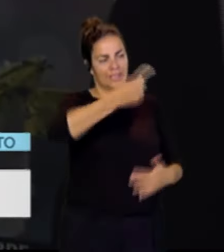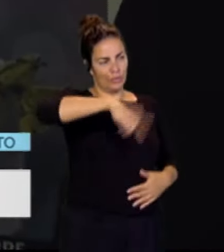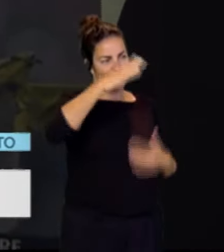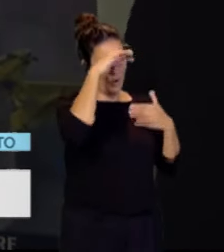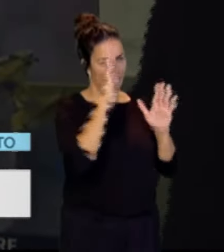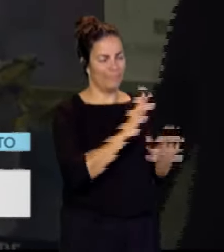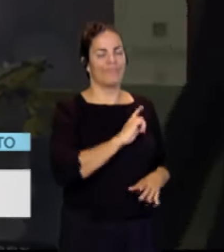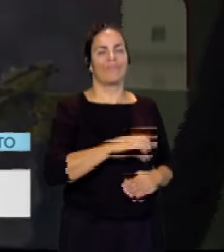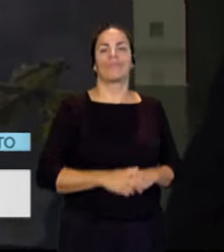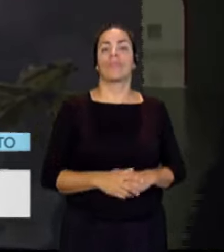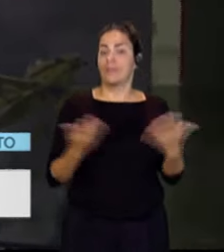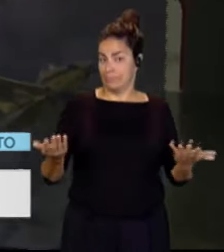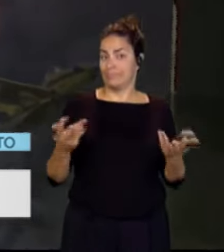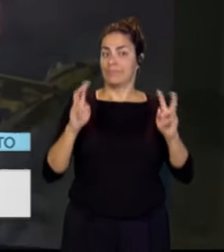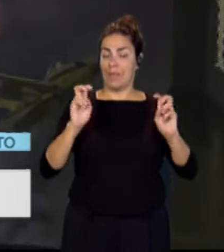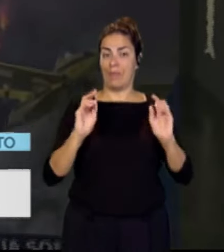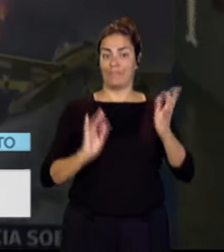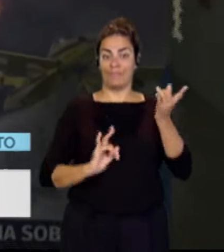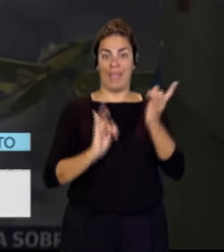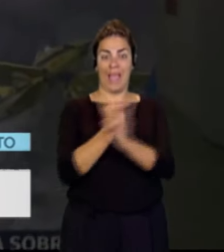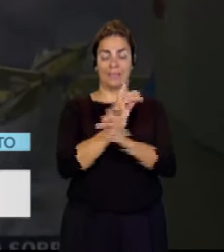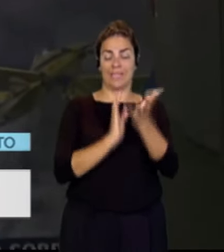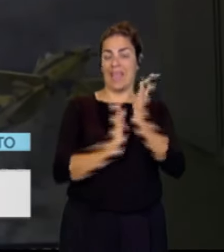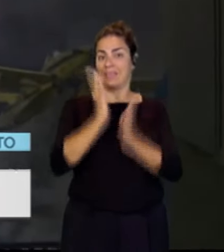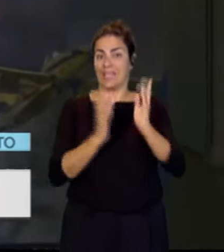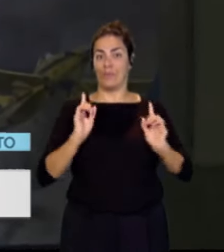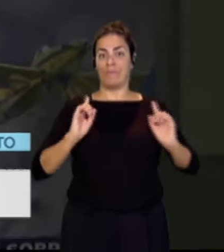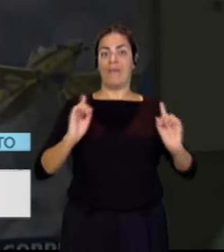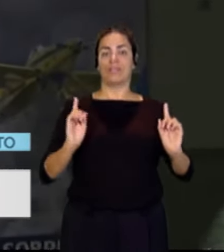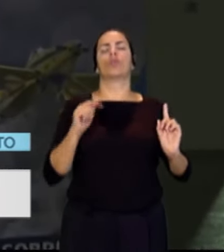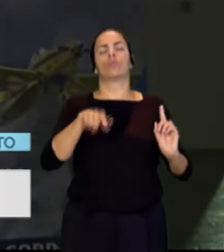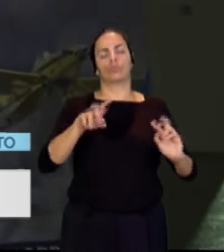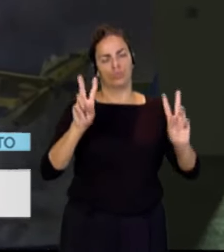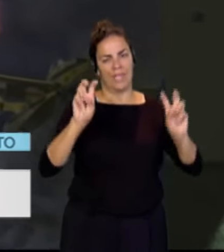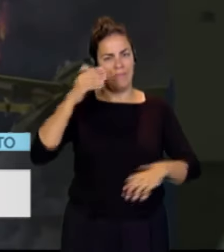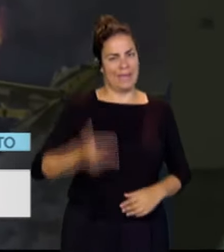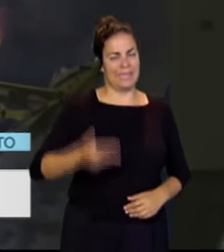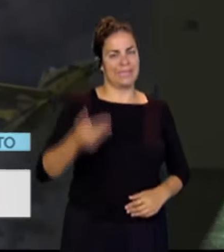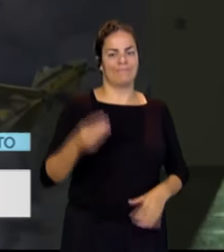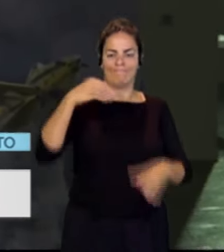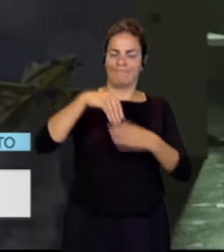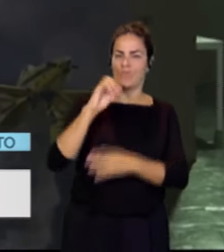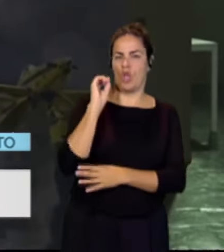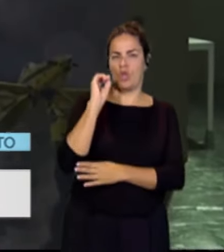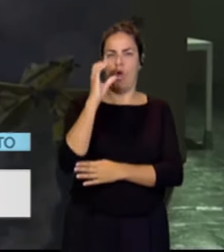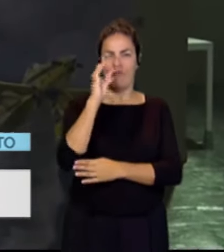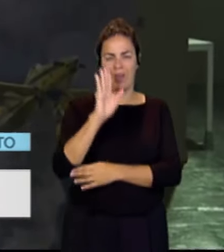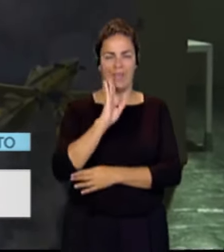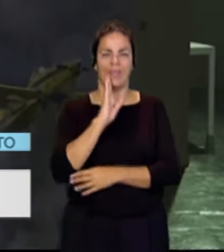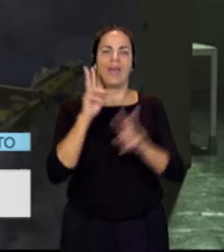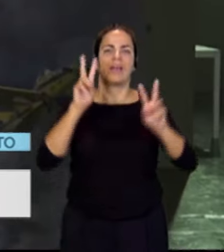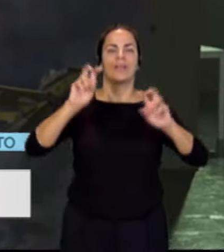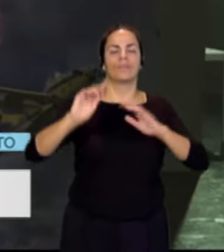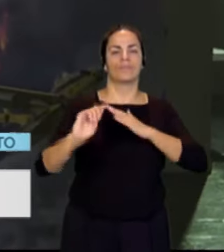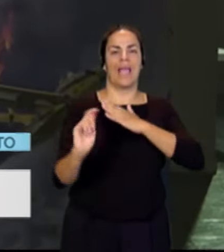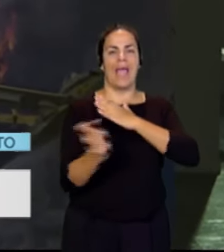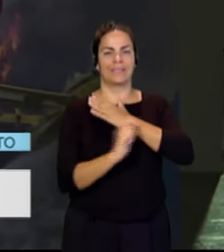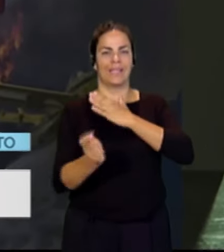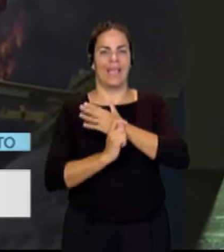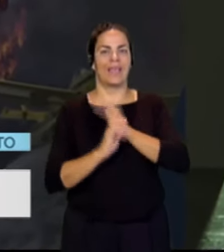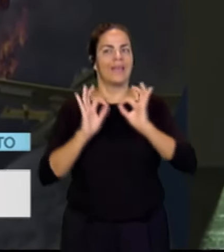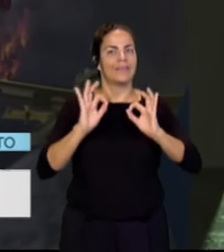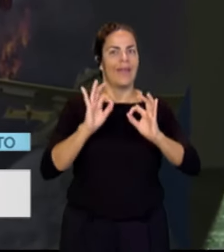prevención de incendio fundamental es uno de los temas fundamentales en este en esta conferencia sobre las estrategias del